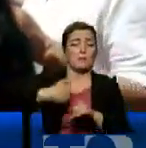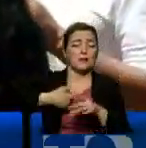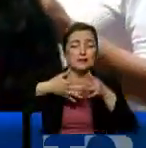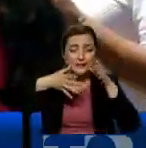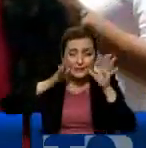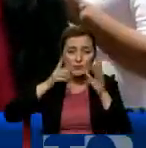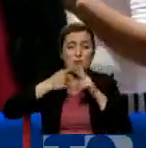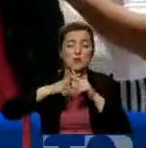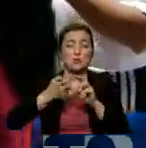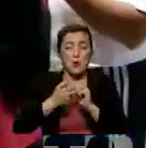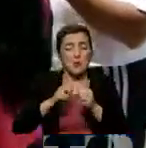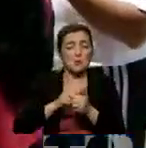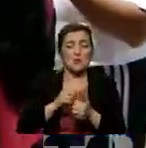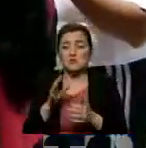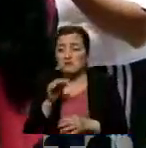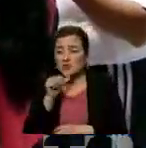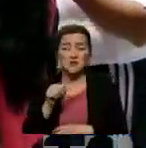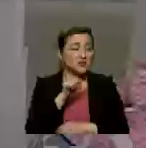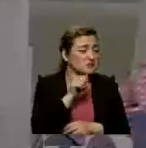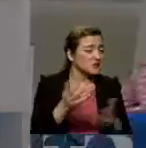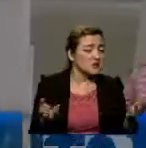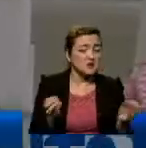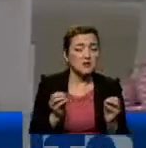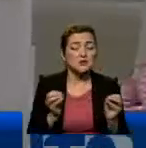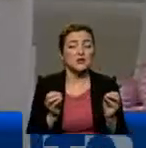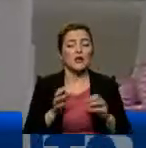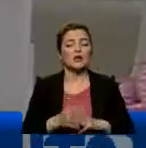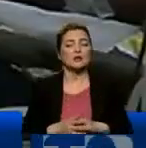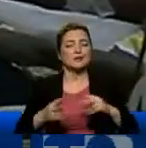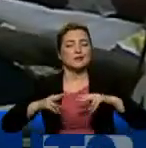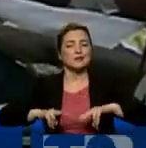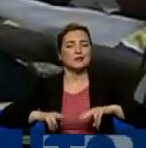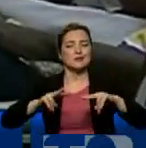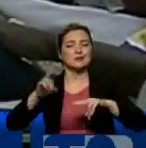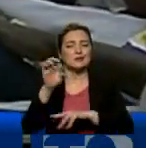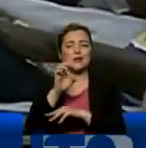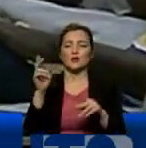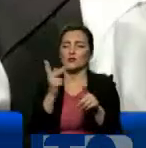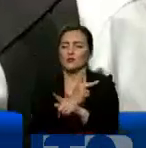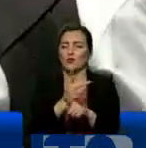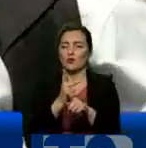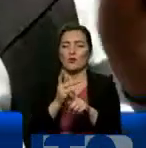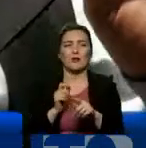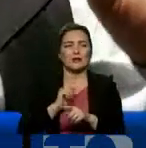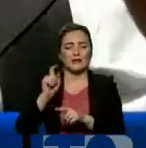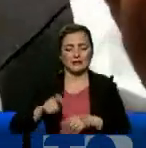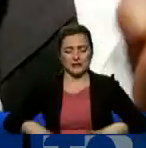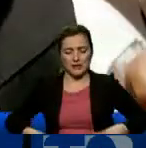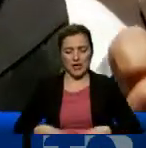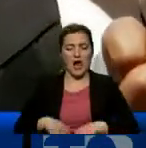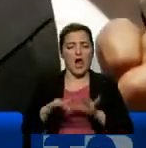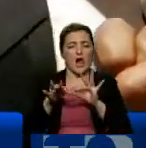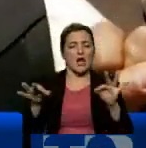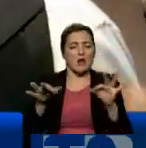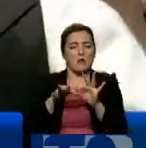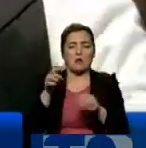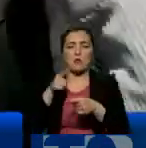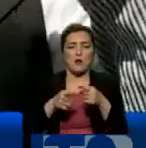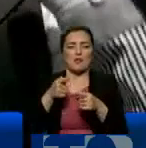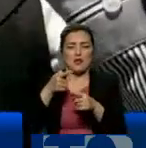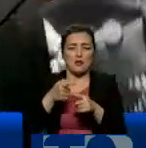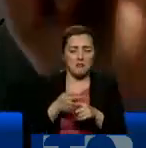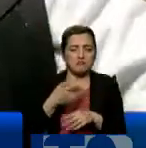se agudizó y temen no poder realizarse la diálisis peritoneal que necesitan periódicamente. El mes de diciembre no nos entregaron los insumos,